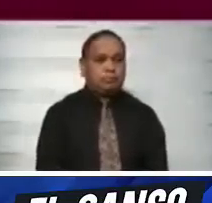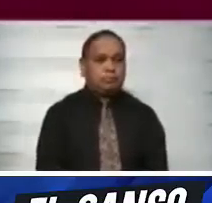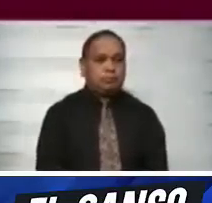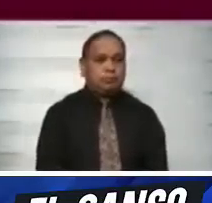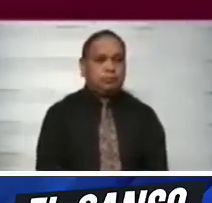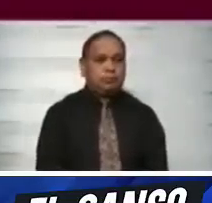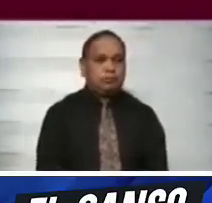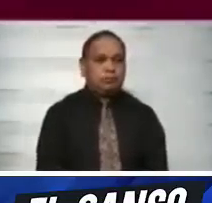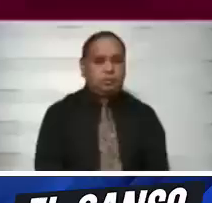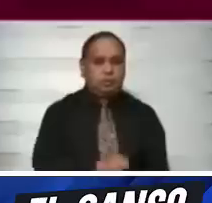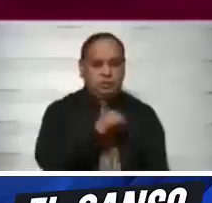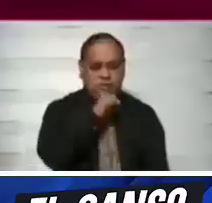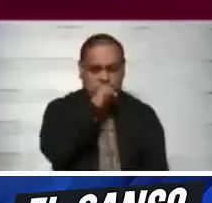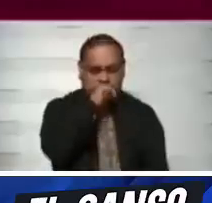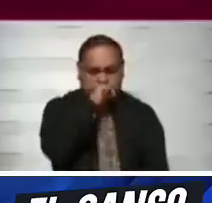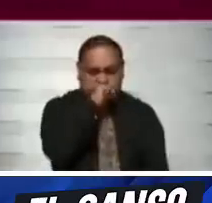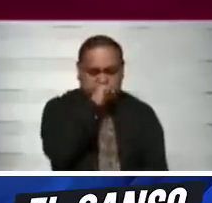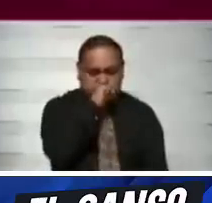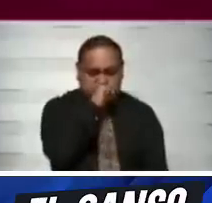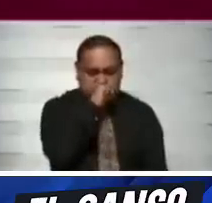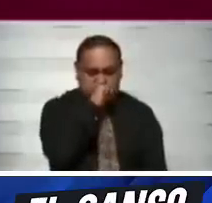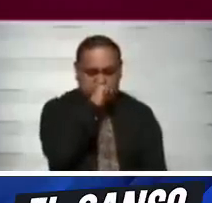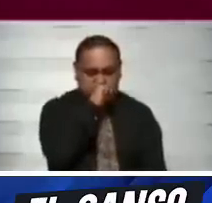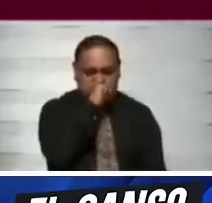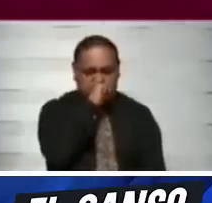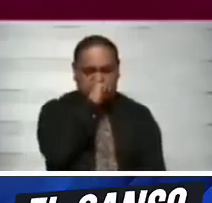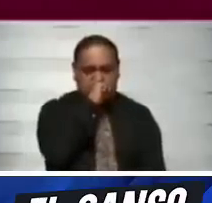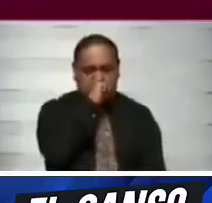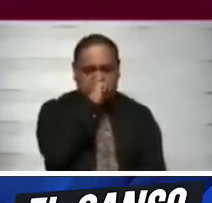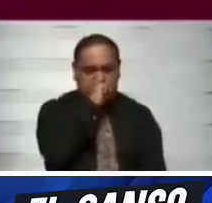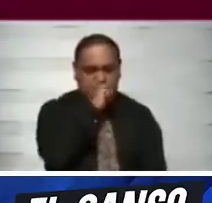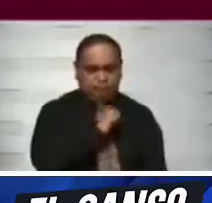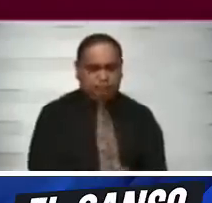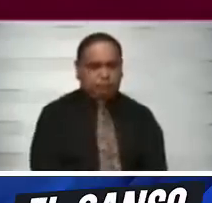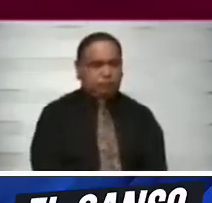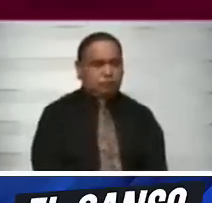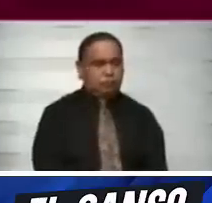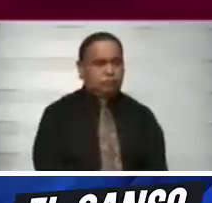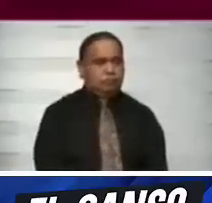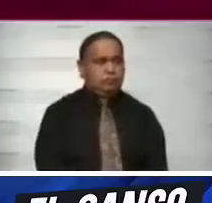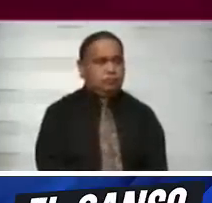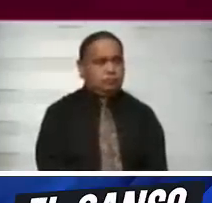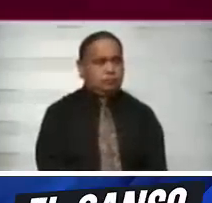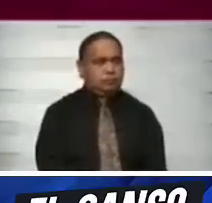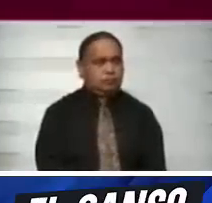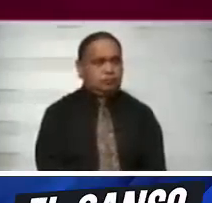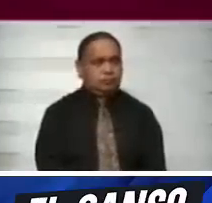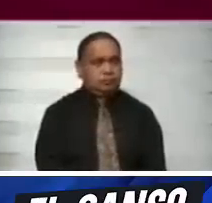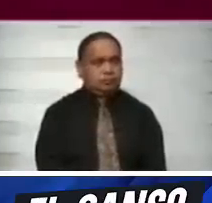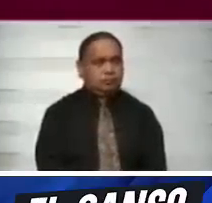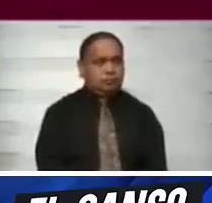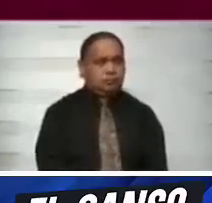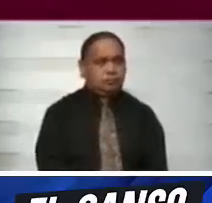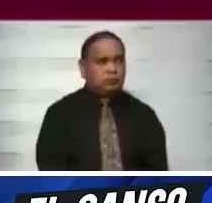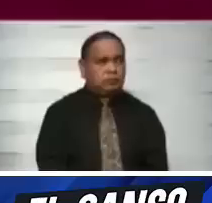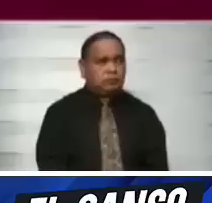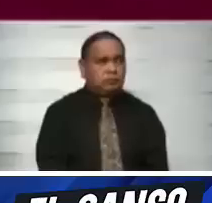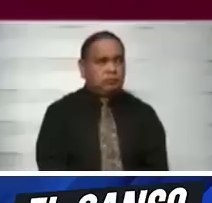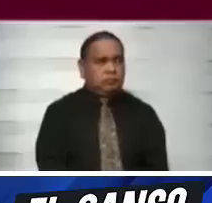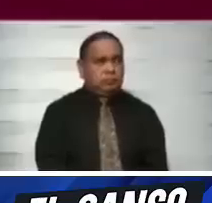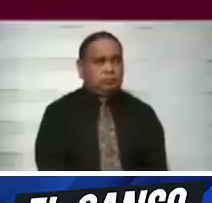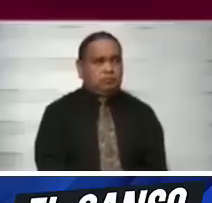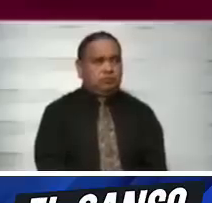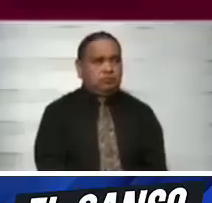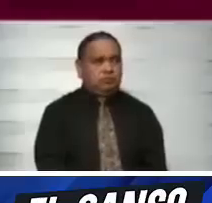5 minutos? ¿Qué hay? Dime. Nos podemos ver si puedes. Claro, usted me dice. 2:30 p.m. ¿Dónde? Y voy. En un restaurante que se llama El